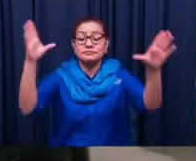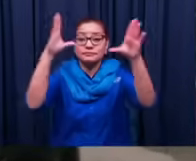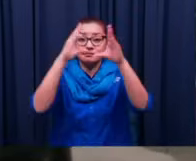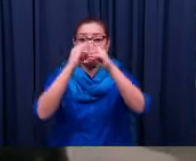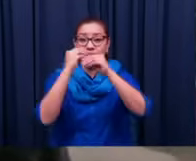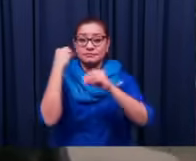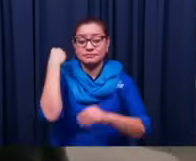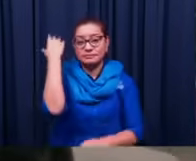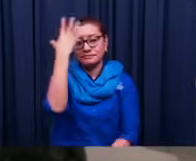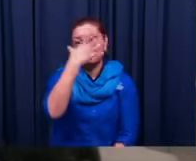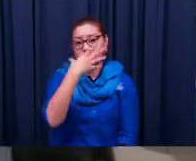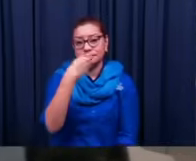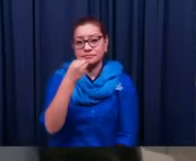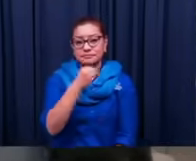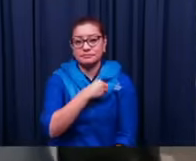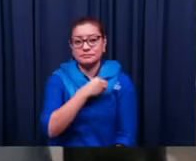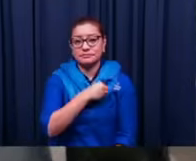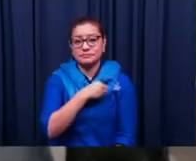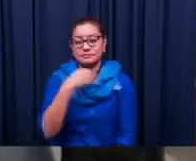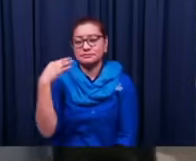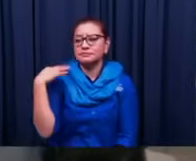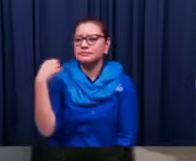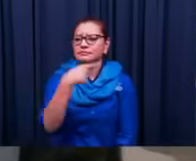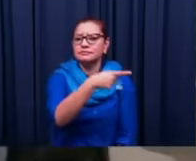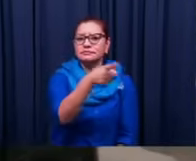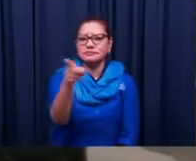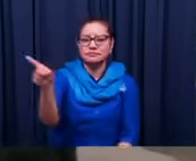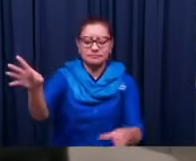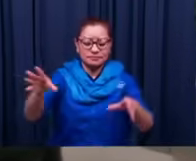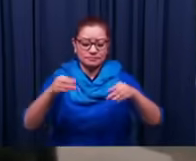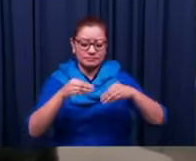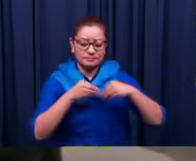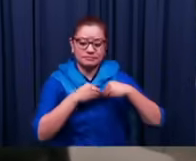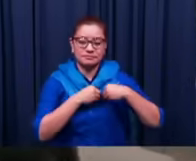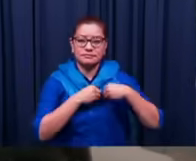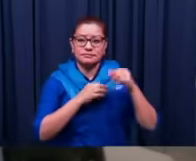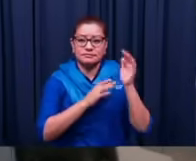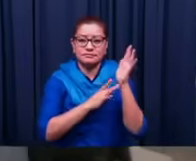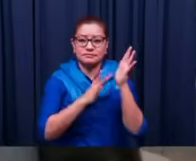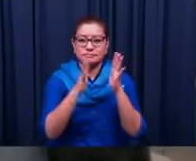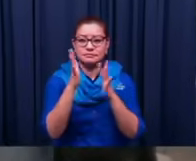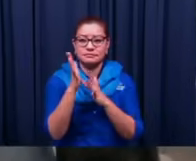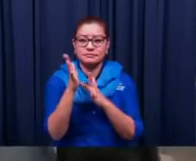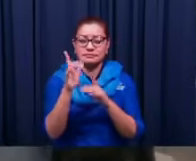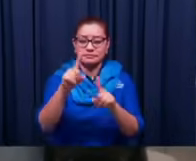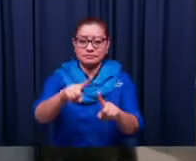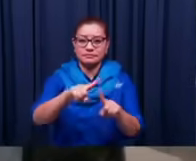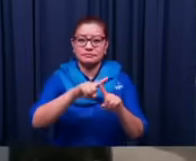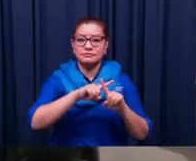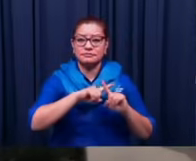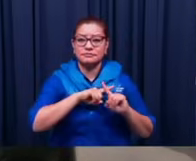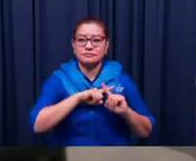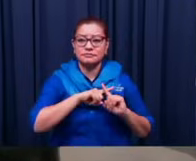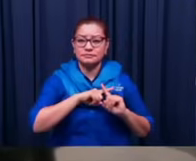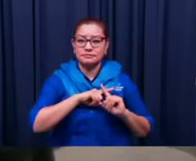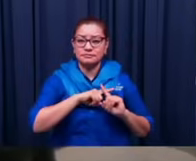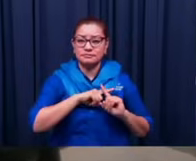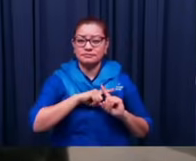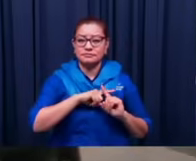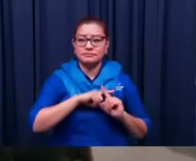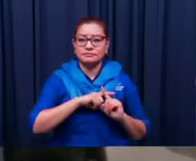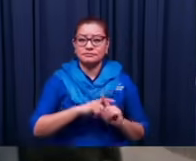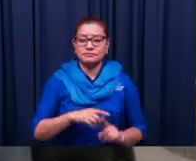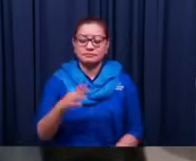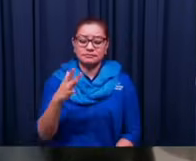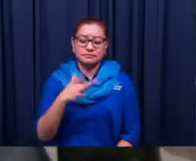preciosa. Queremos hacer la invitación, si alguien desea venir a recibir al Señor en su corazón y